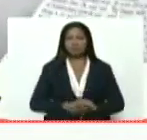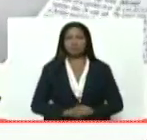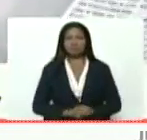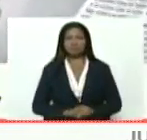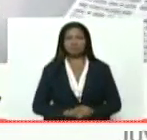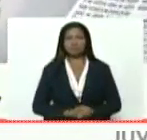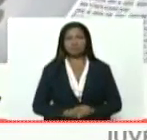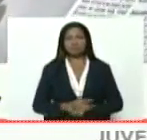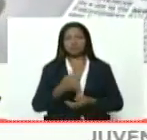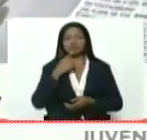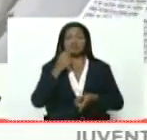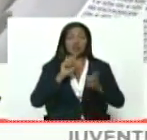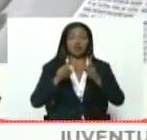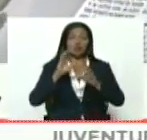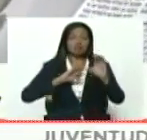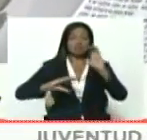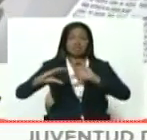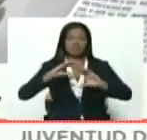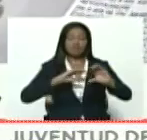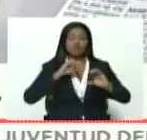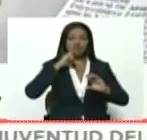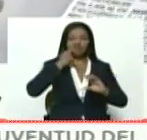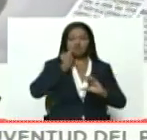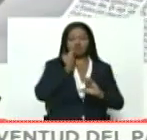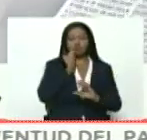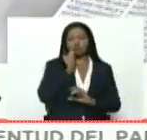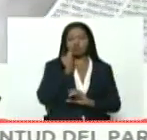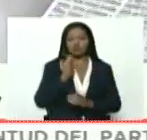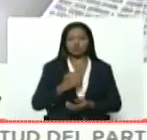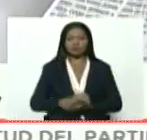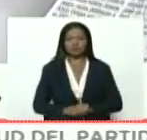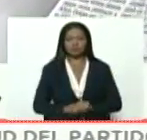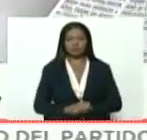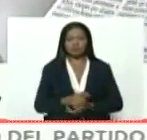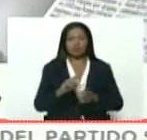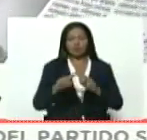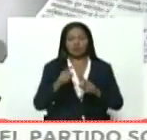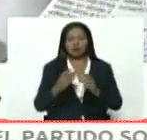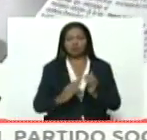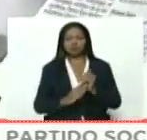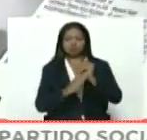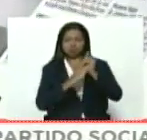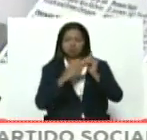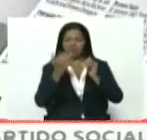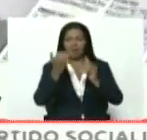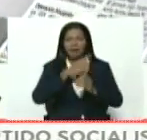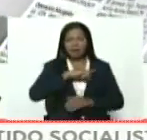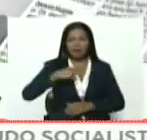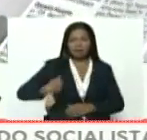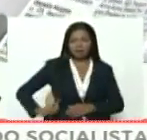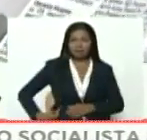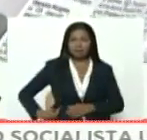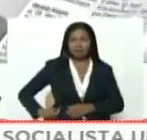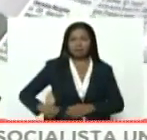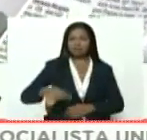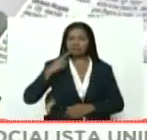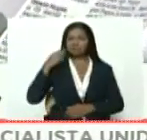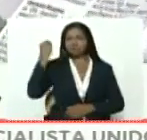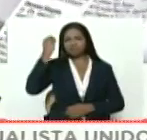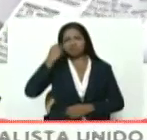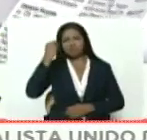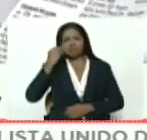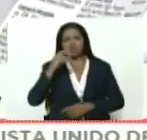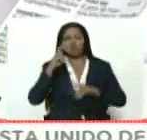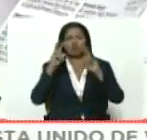Y dice, algunos científicos rusos y algunas autoridades chinas han manifestado que el